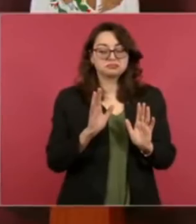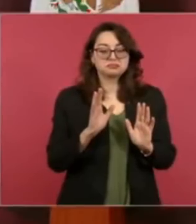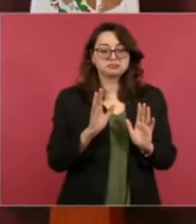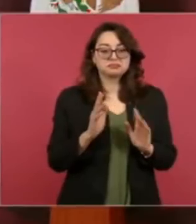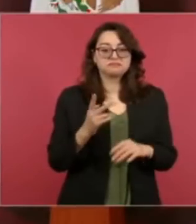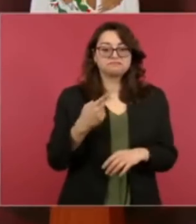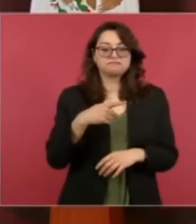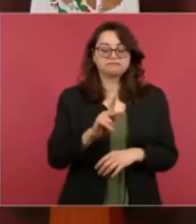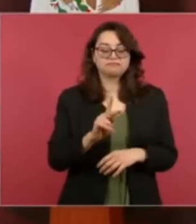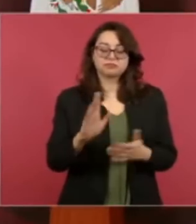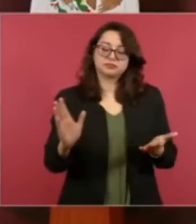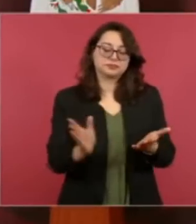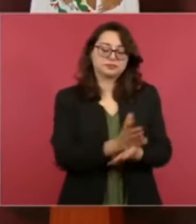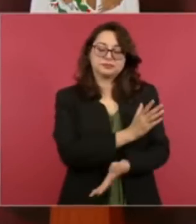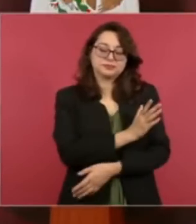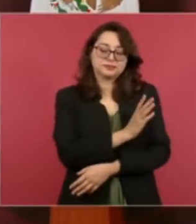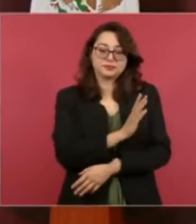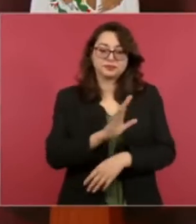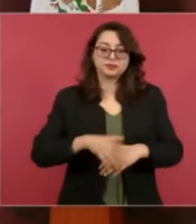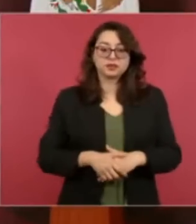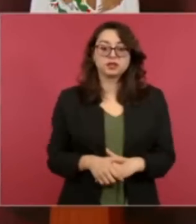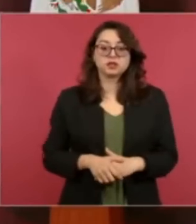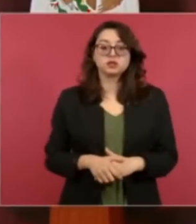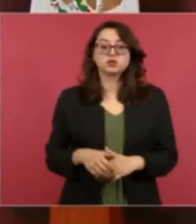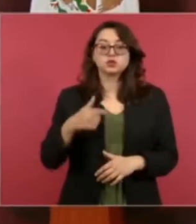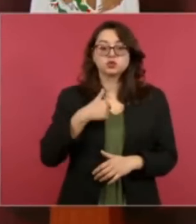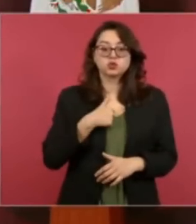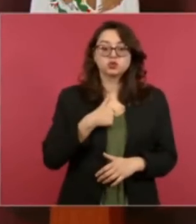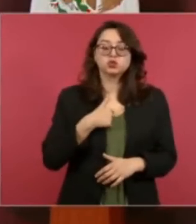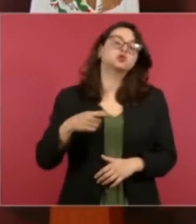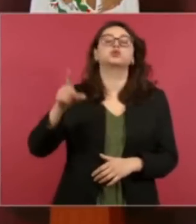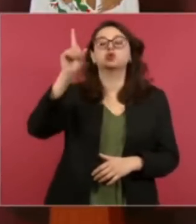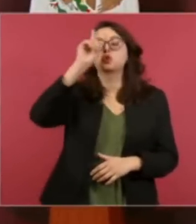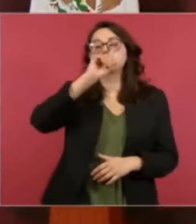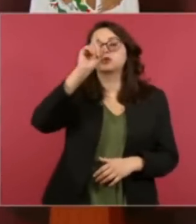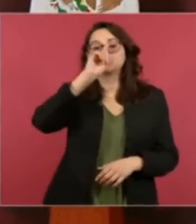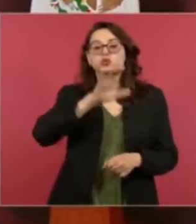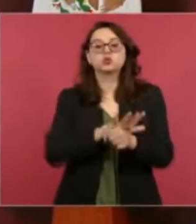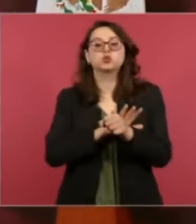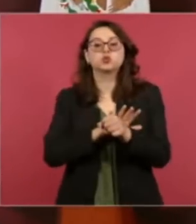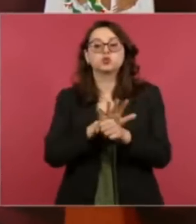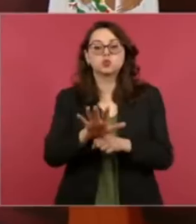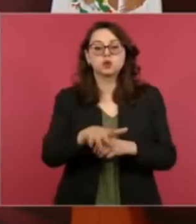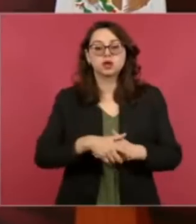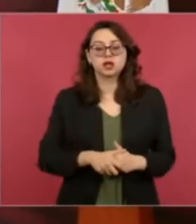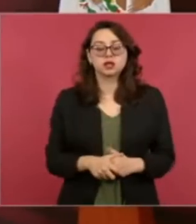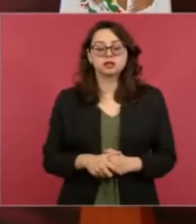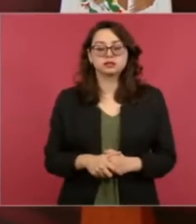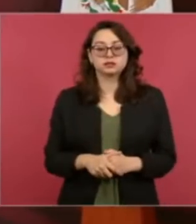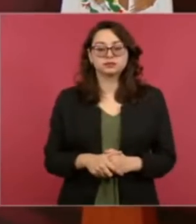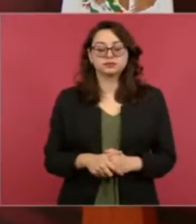en aras de la transparencia y para no dar ningún motivo, mi recomendación es